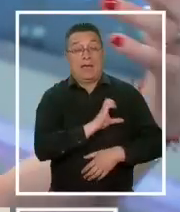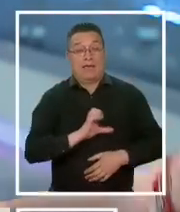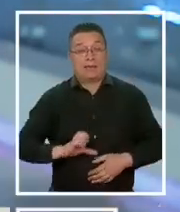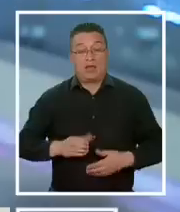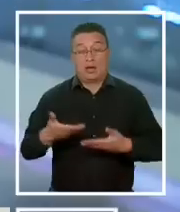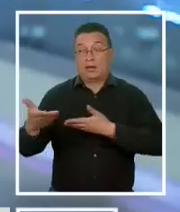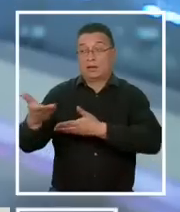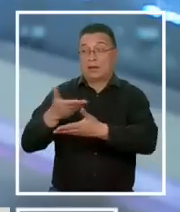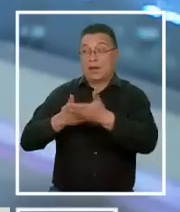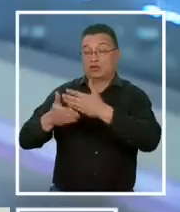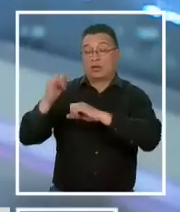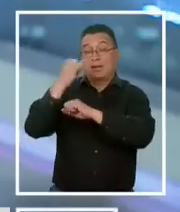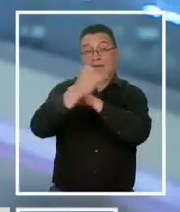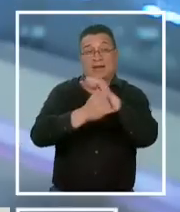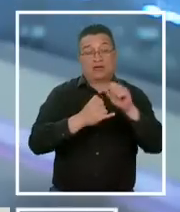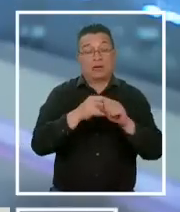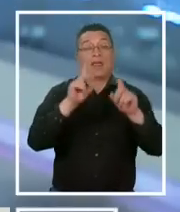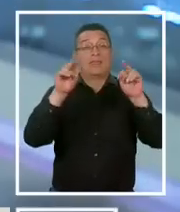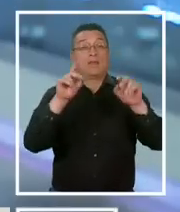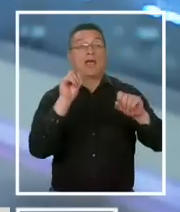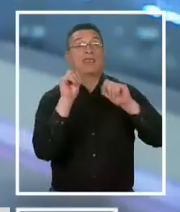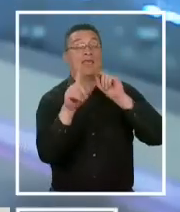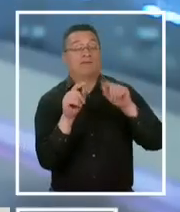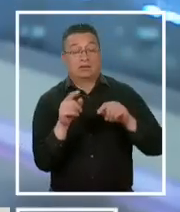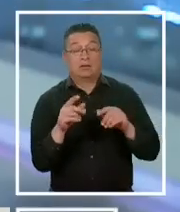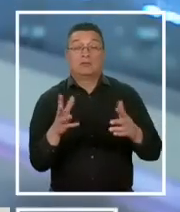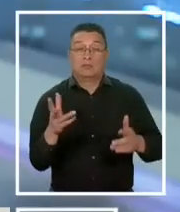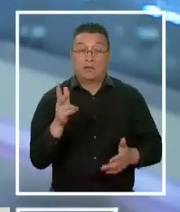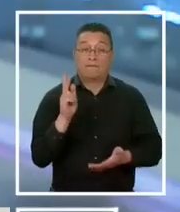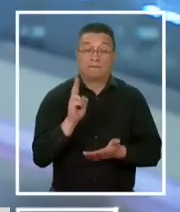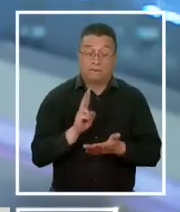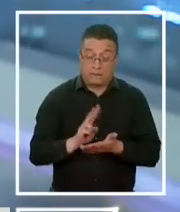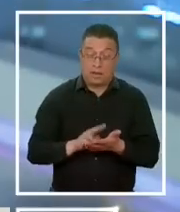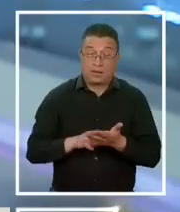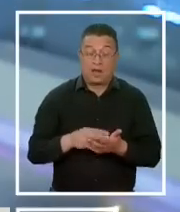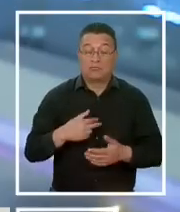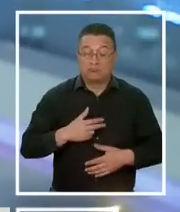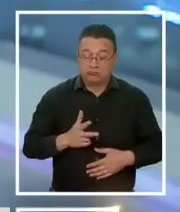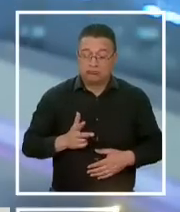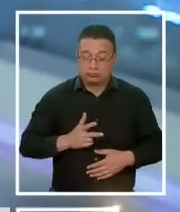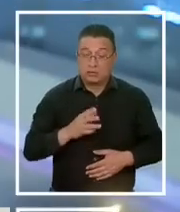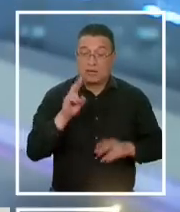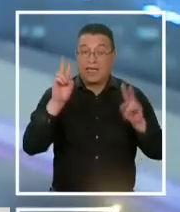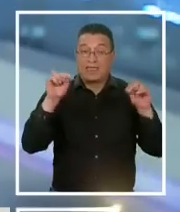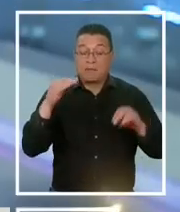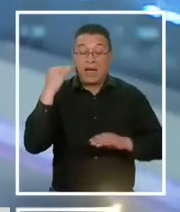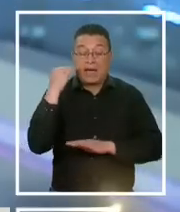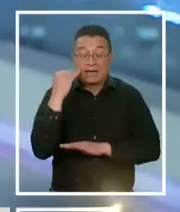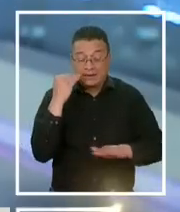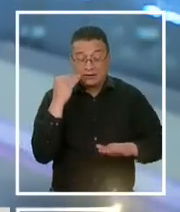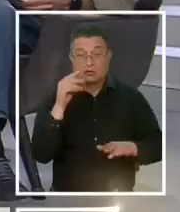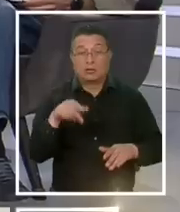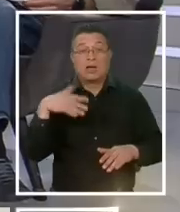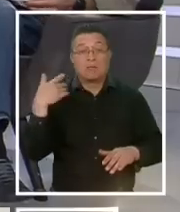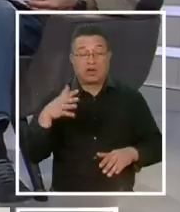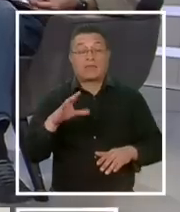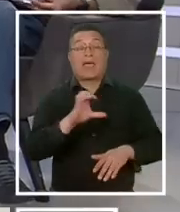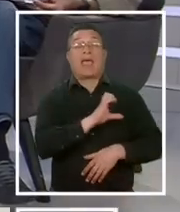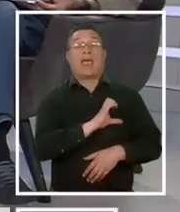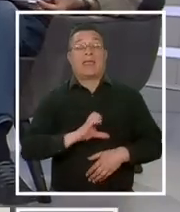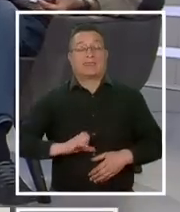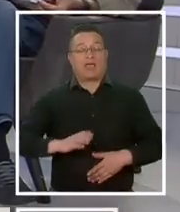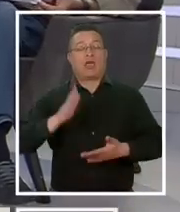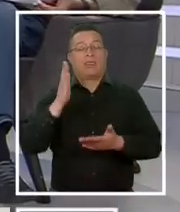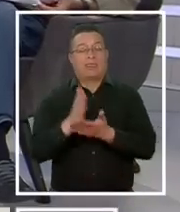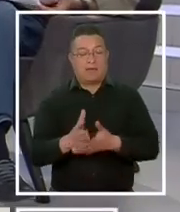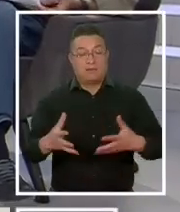las relaciones exteriores como el tema de la defensa Honestamente yo esperaría que el tema de la infancia y sus derechos sea un tema de estado donde